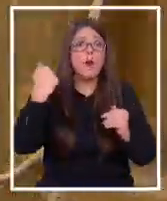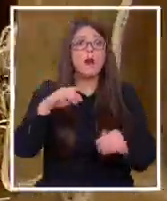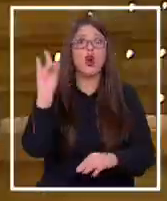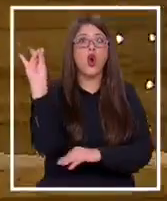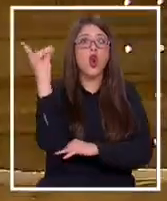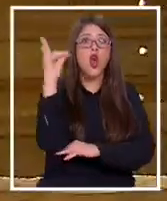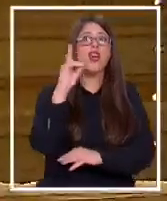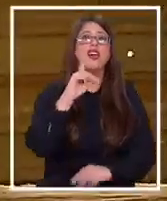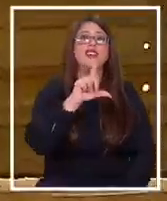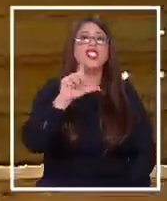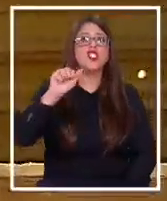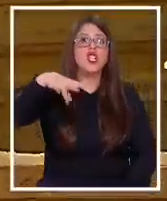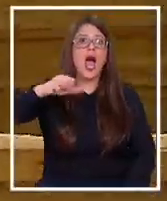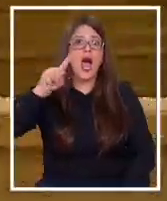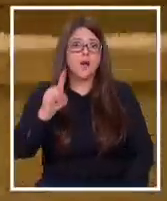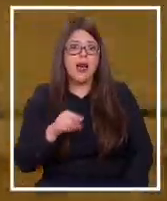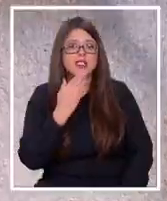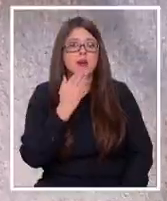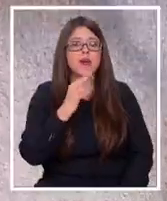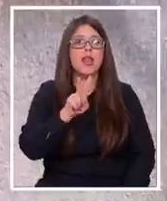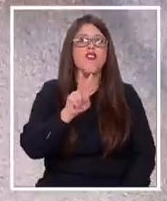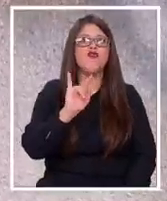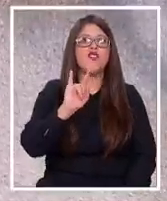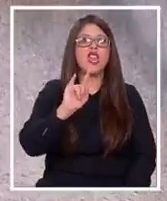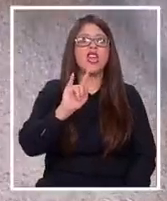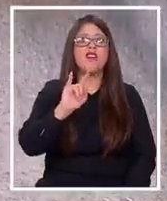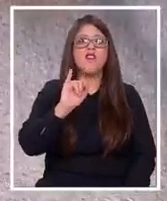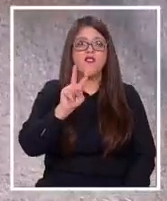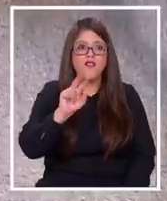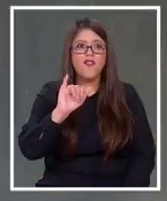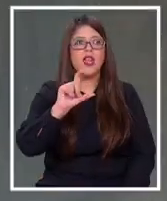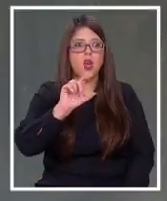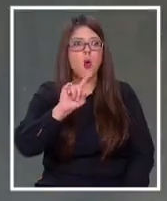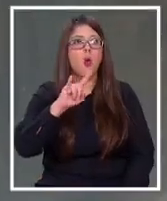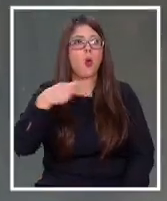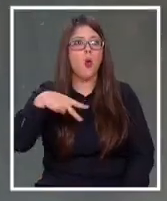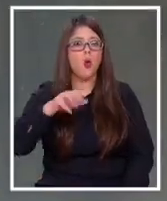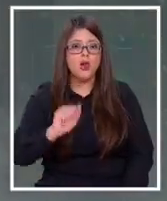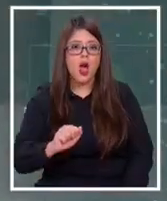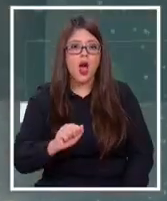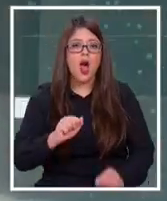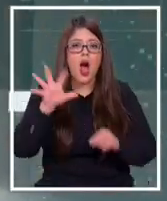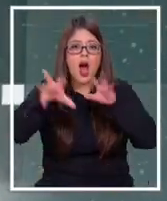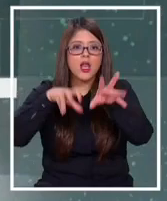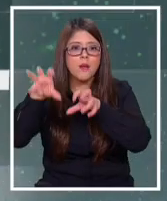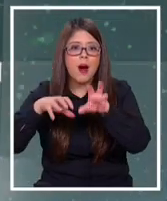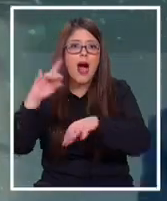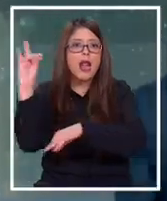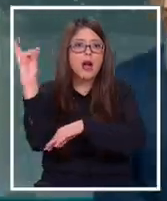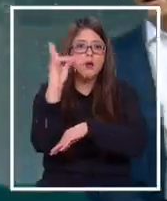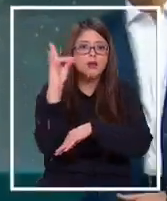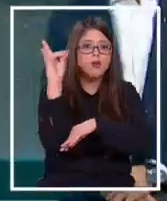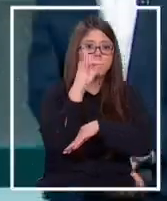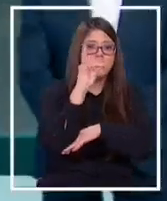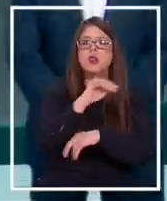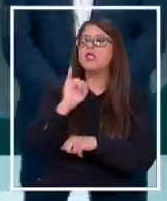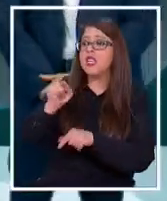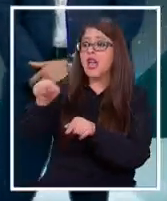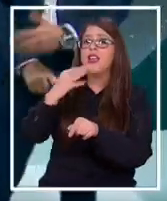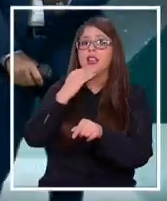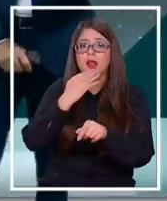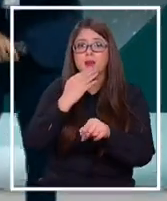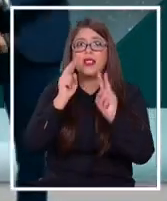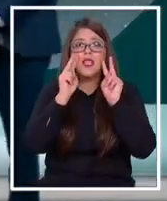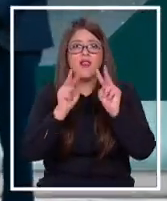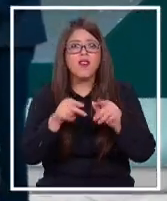y llamas, y lo habíamos escuchado, lo habíamos planteado también. Sí, claro, o sea, hay algo evidentemente con los caballares,